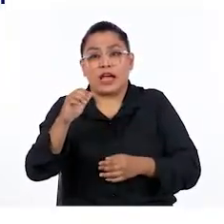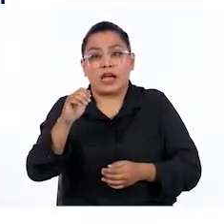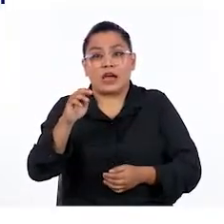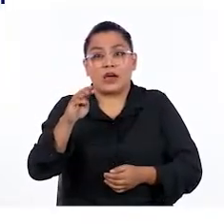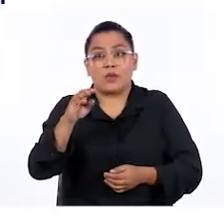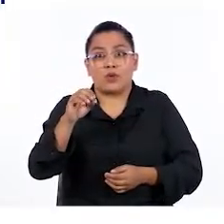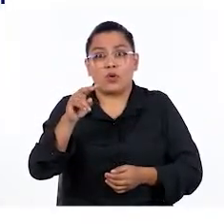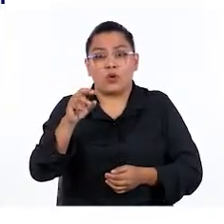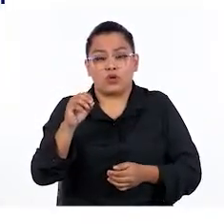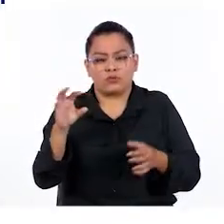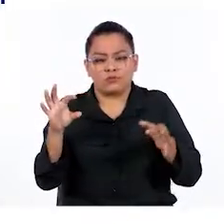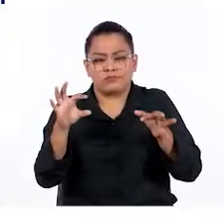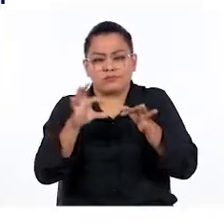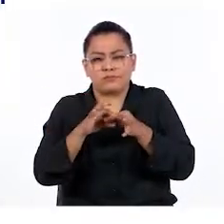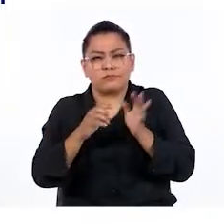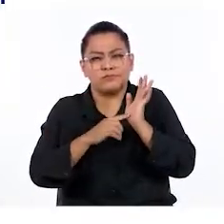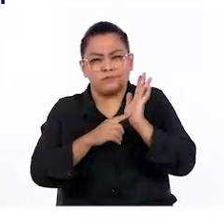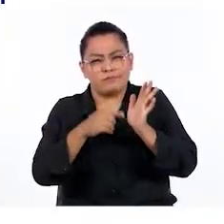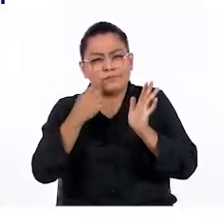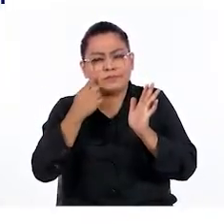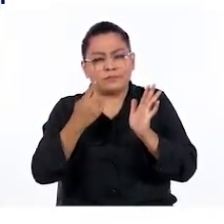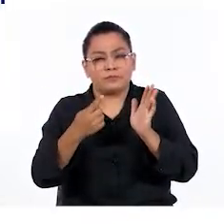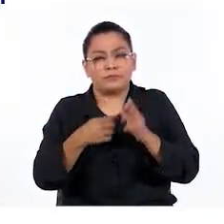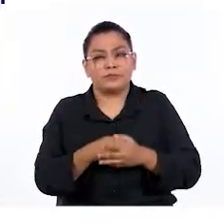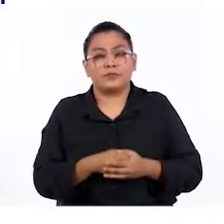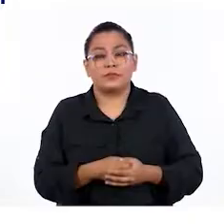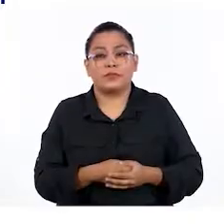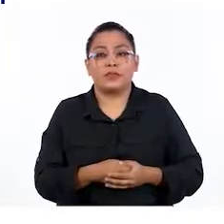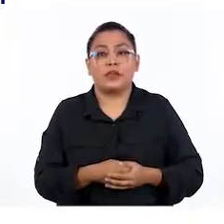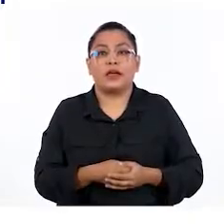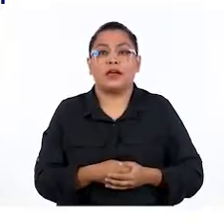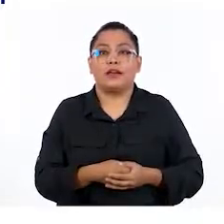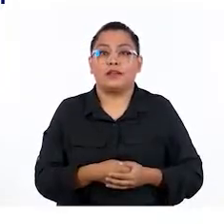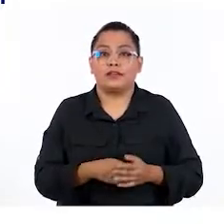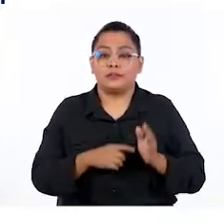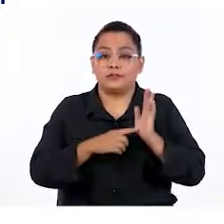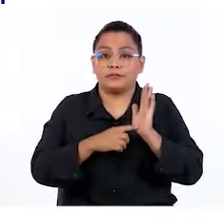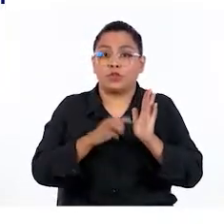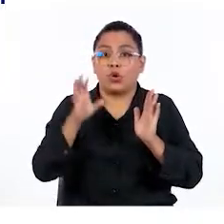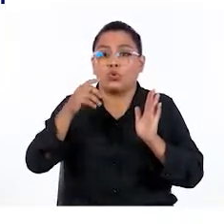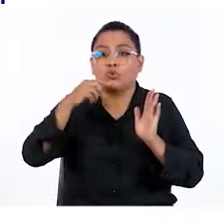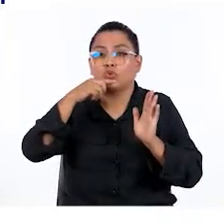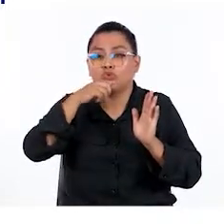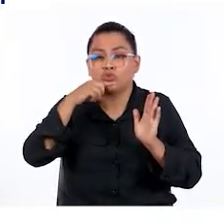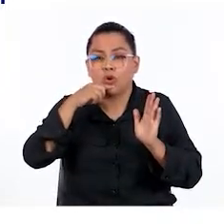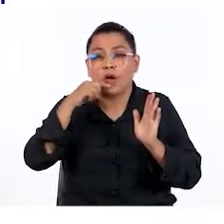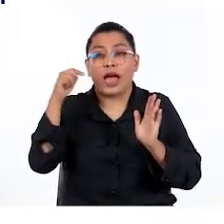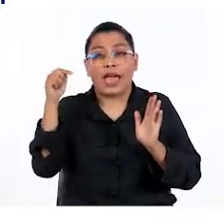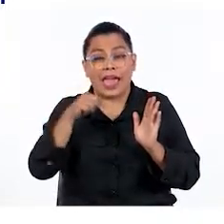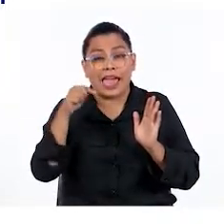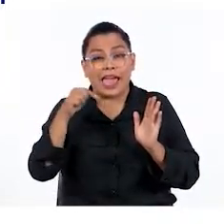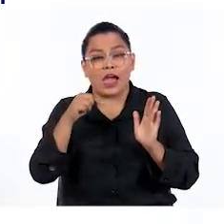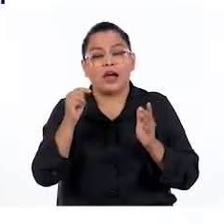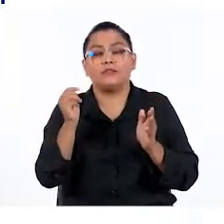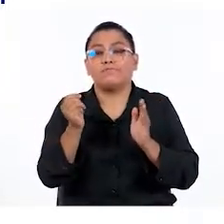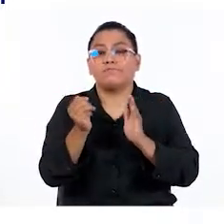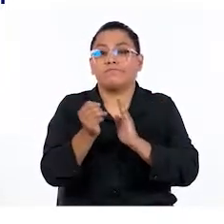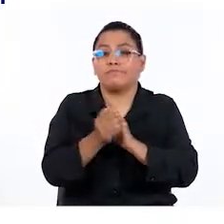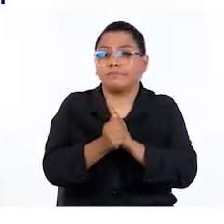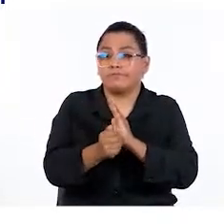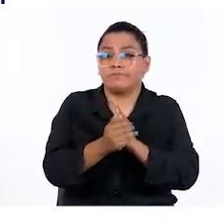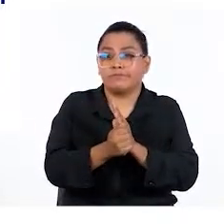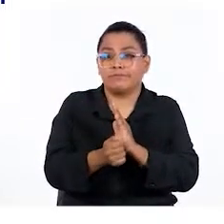hidrógenos, como puede destacarse acá, son electrones mostrados en rojo. esos electrones tienen la capacidad